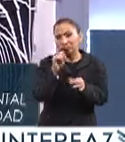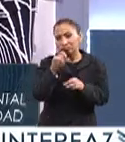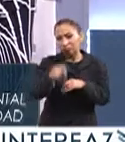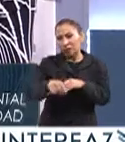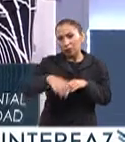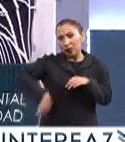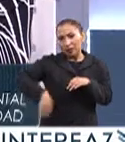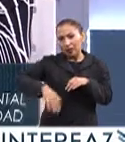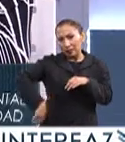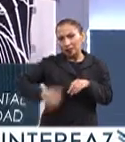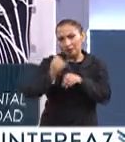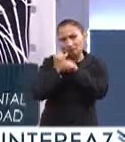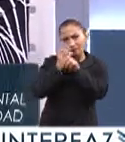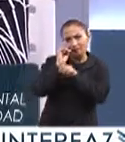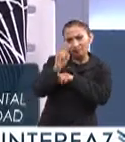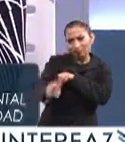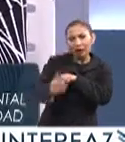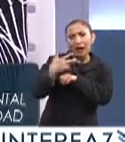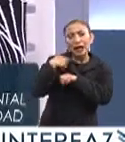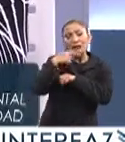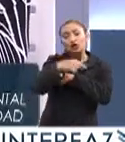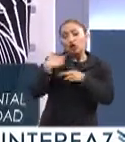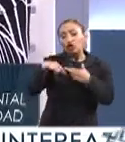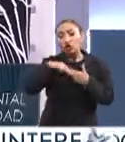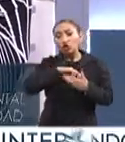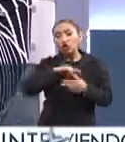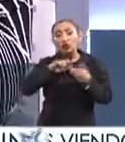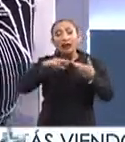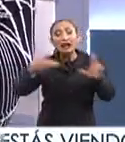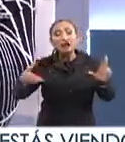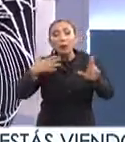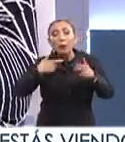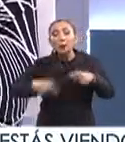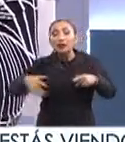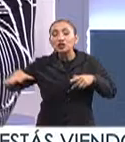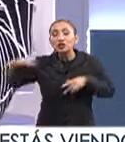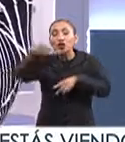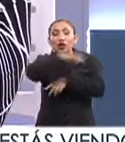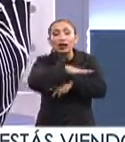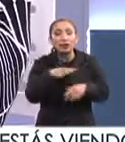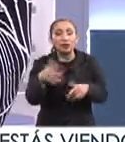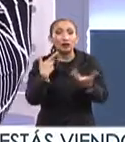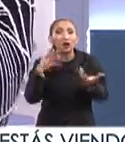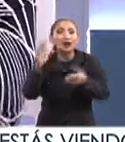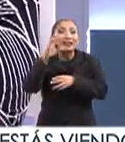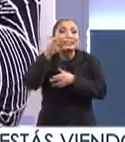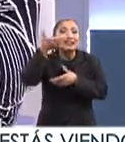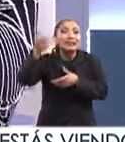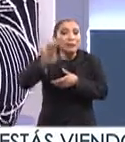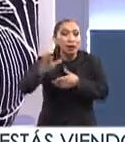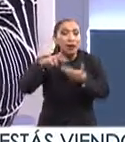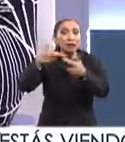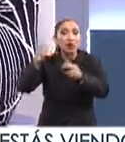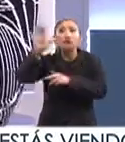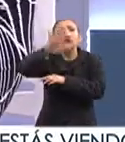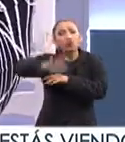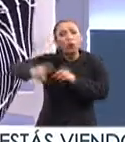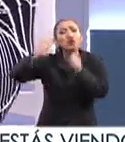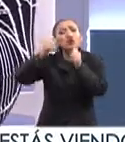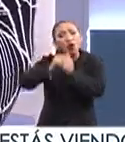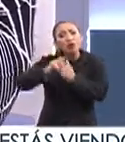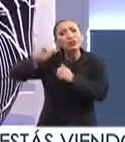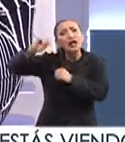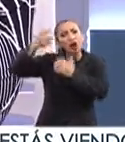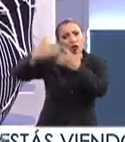sus cápsulas, es nuestra relación como sociedad con el medio. Y nos relacionamos con el medio a través